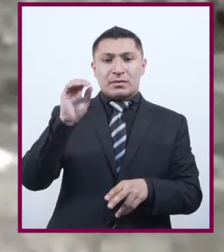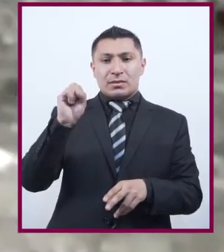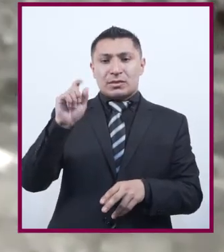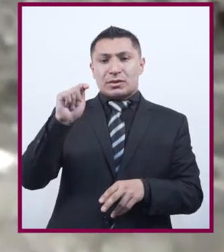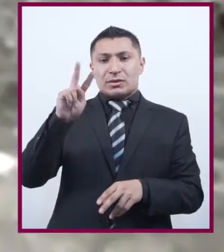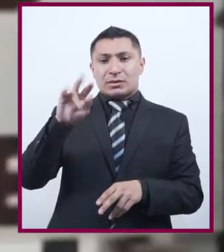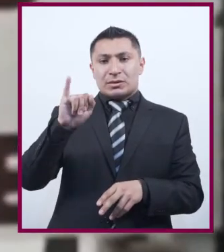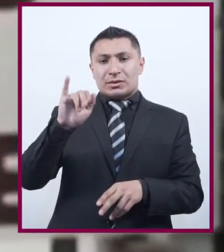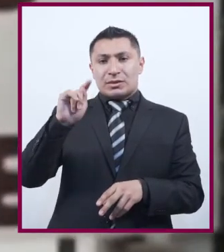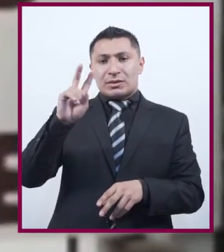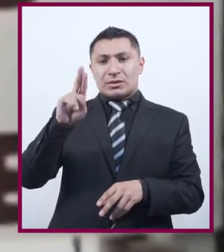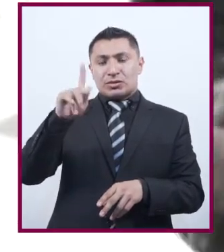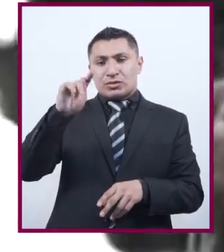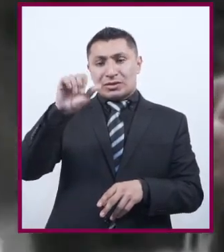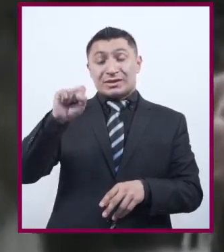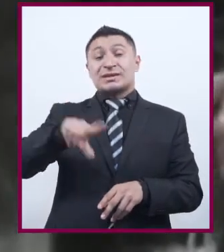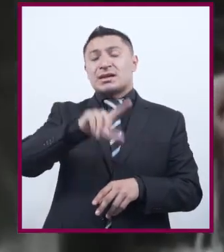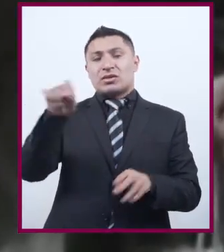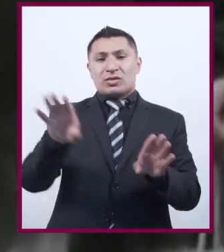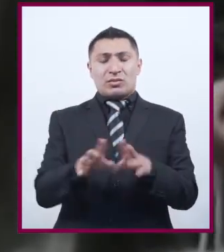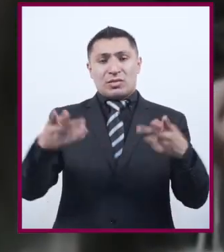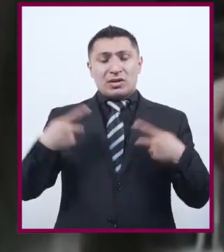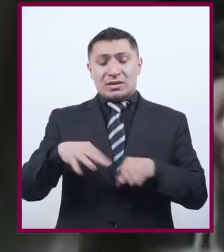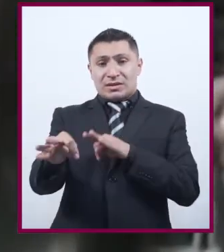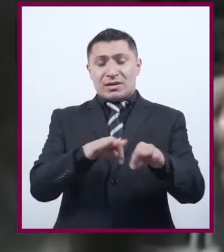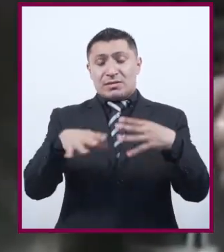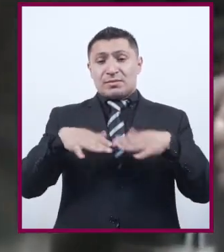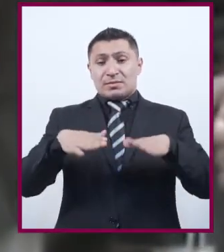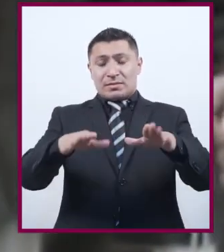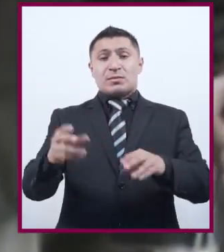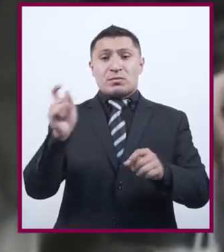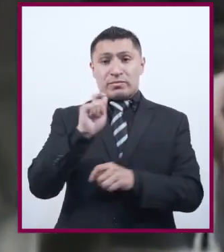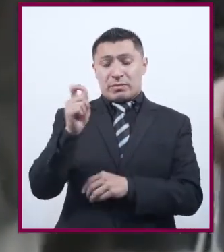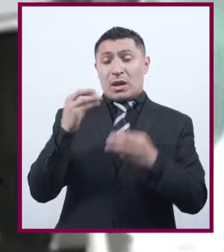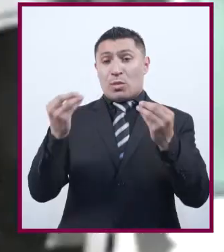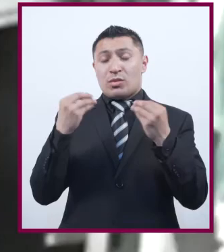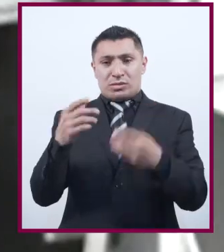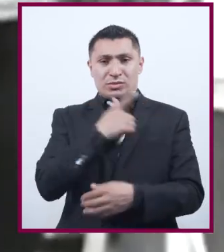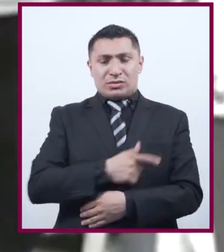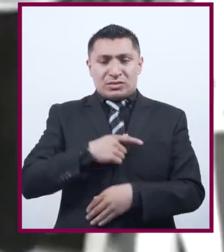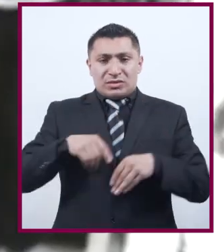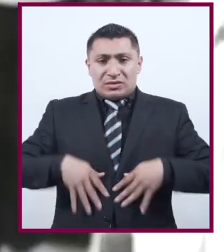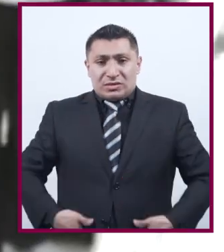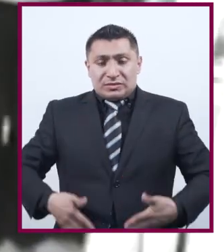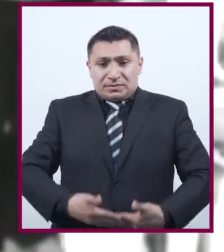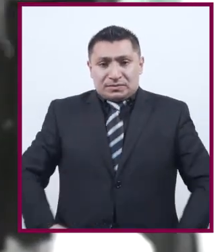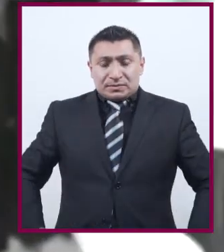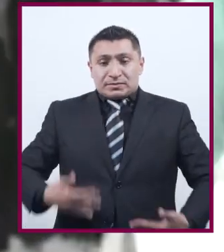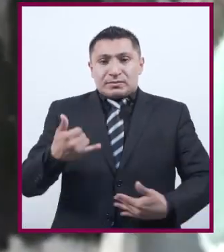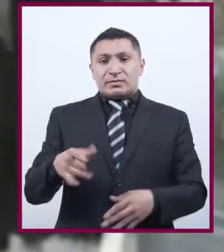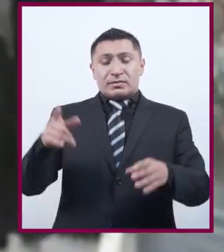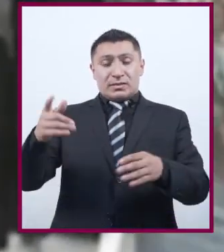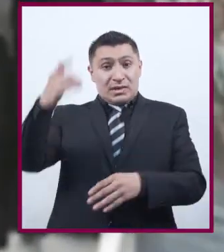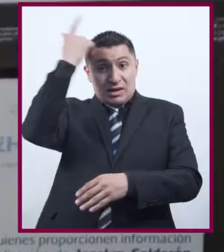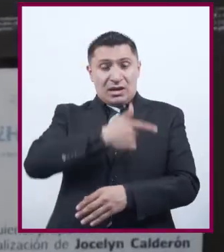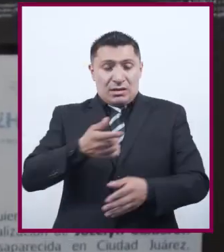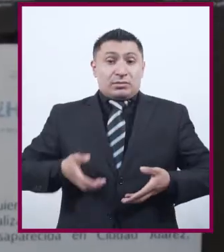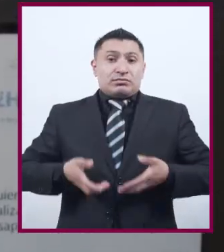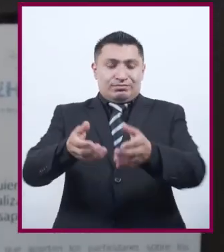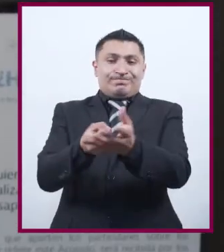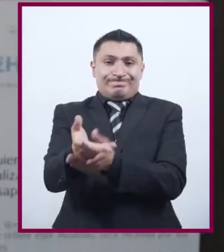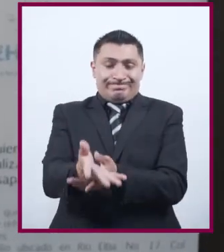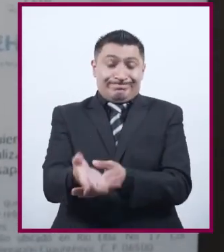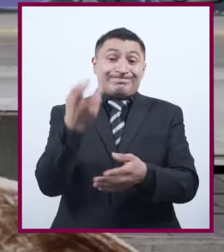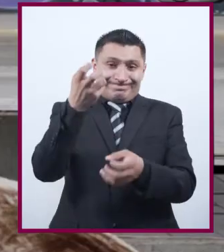trabajadoras de las maquiladoras que tenían muchos novios, les gustaba usar minifaldas y andaban a deshoras en la calle. Ante esta